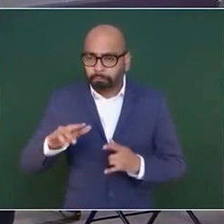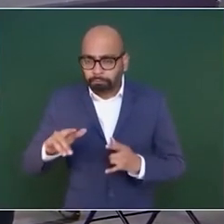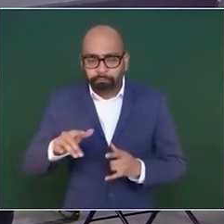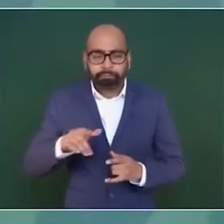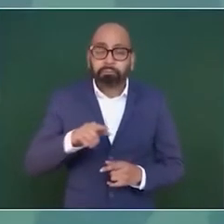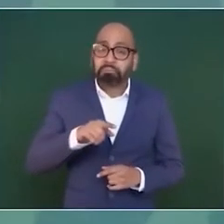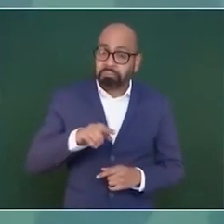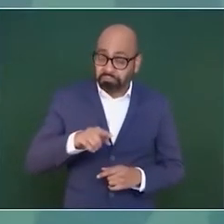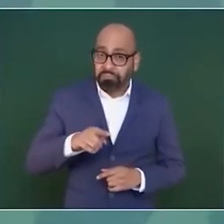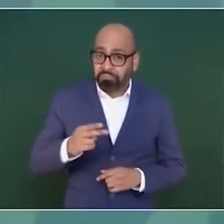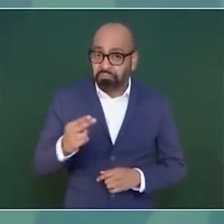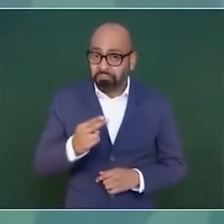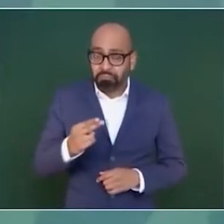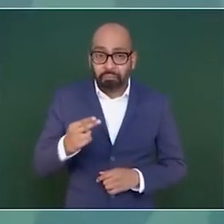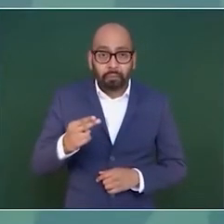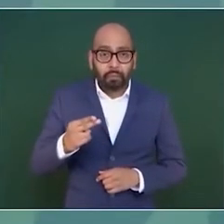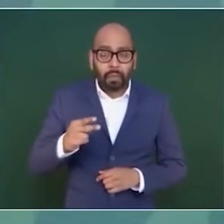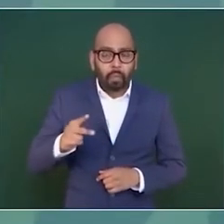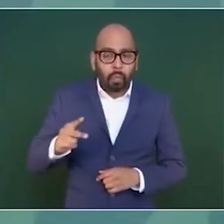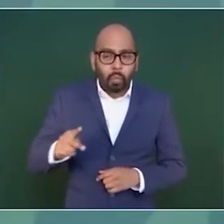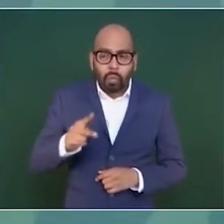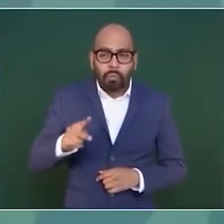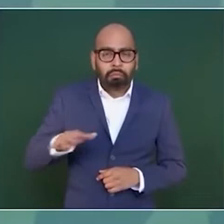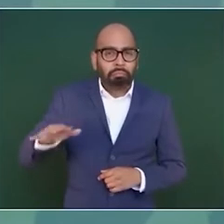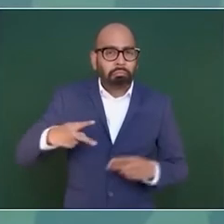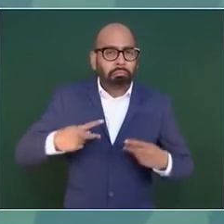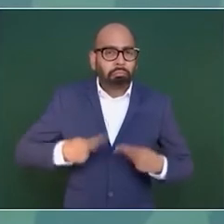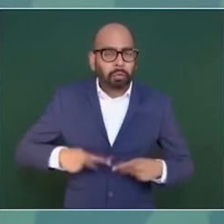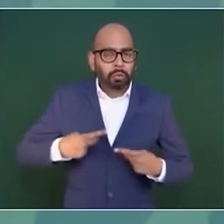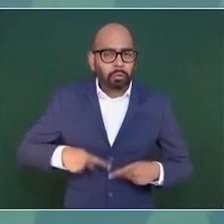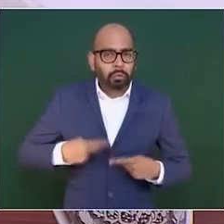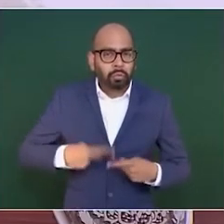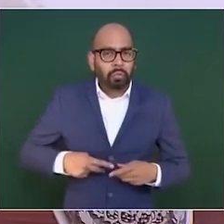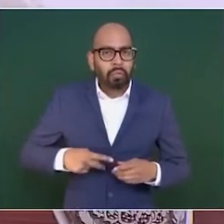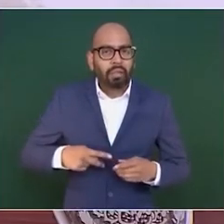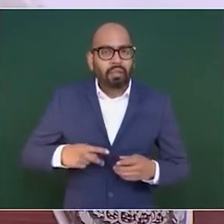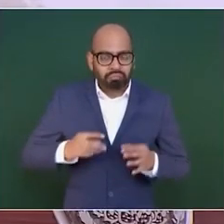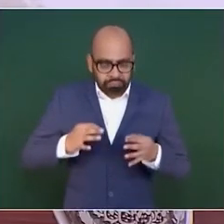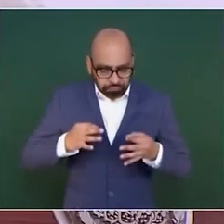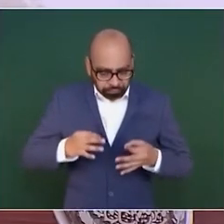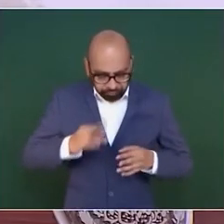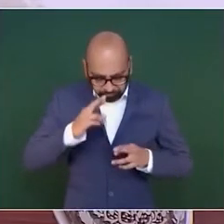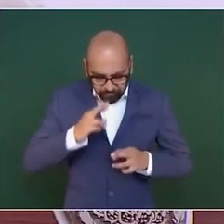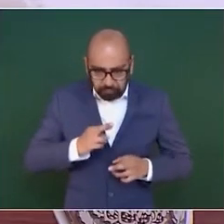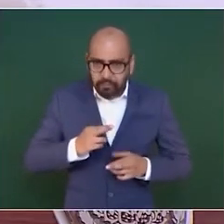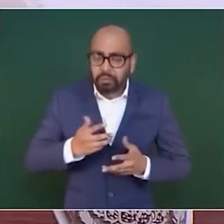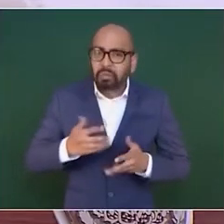digno, trabajador, bueno de Michoacán.